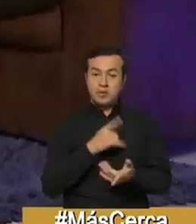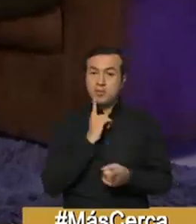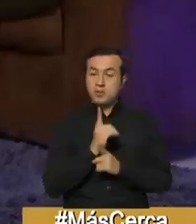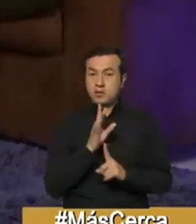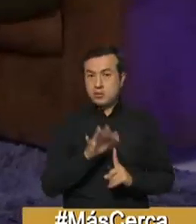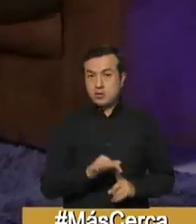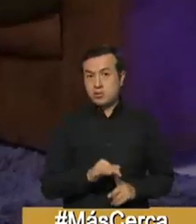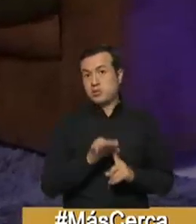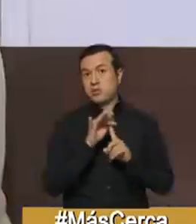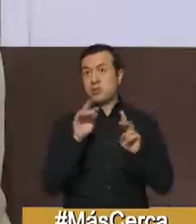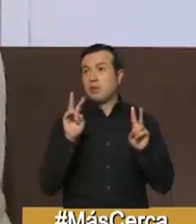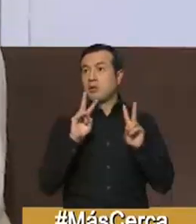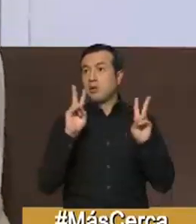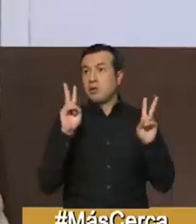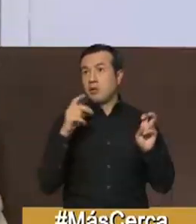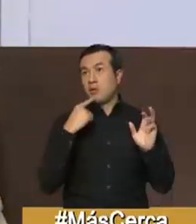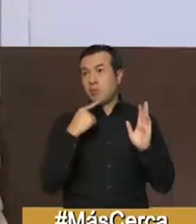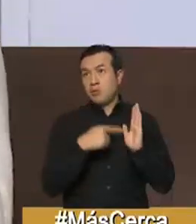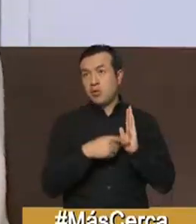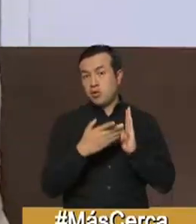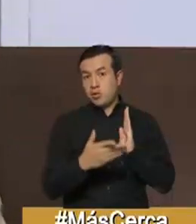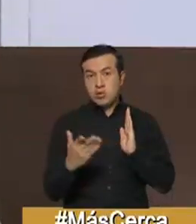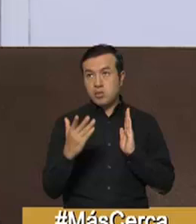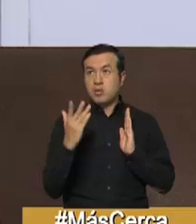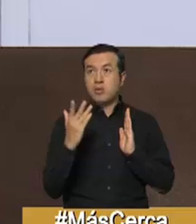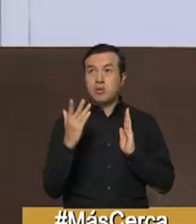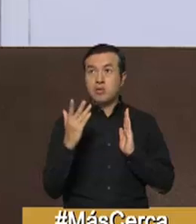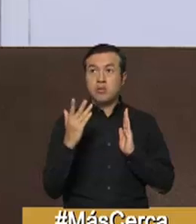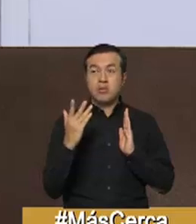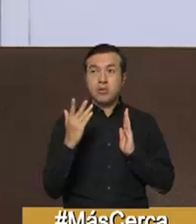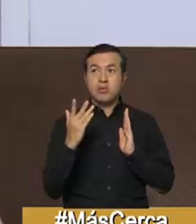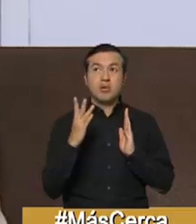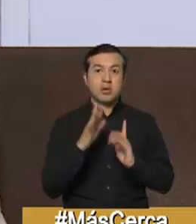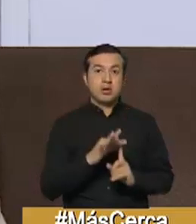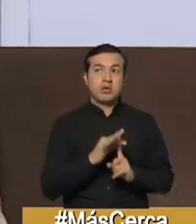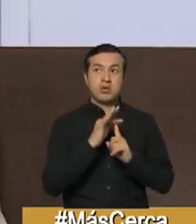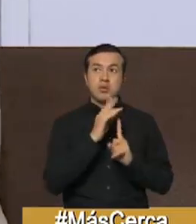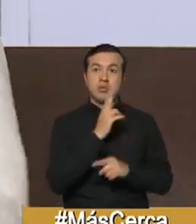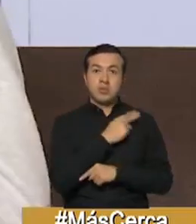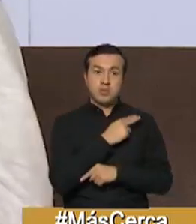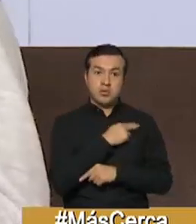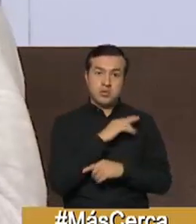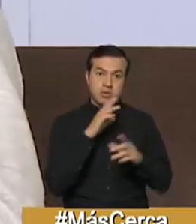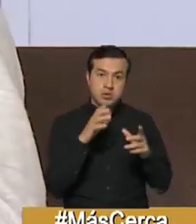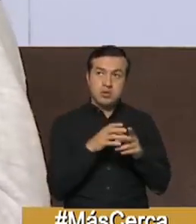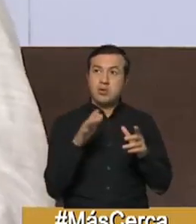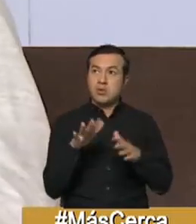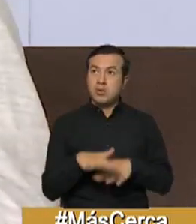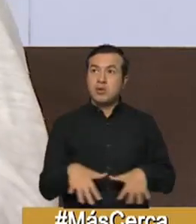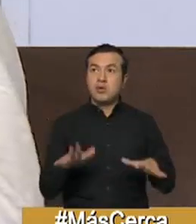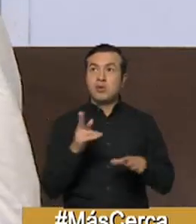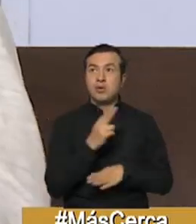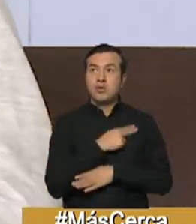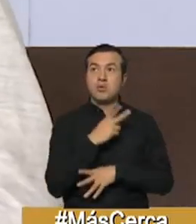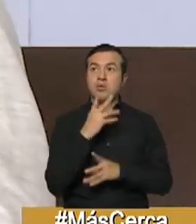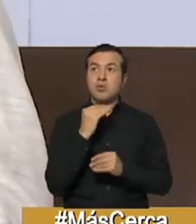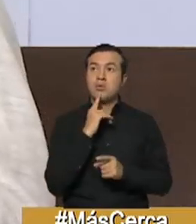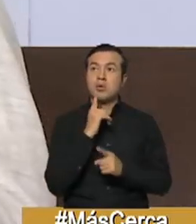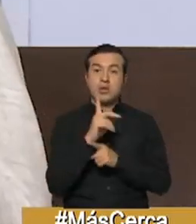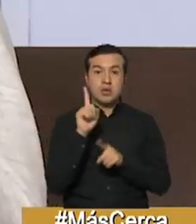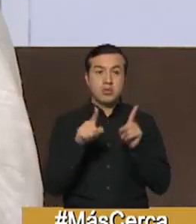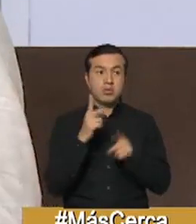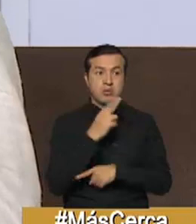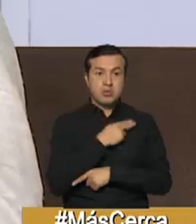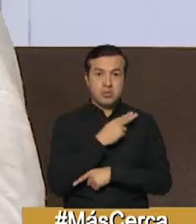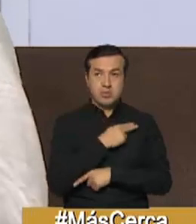especiales por ejemplo, van a participar una categoría exclusivamente de universidades, porque los campus este año se han sumado varias